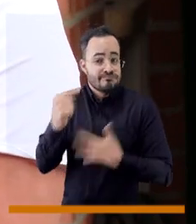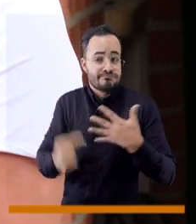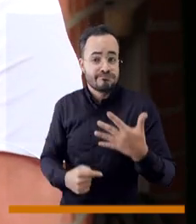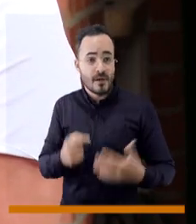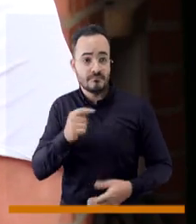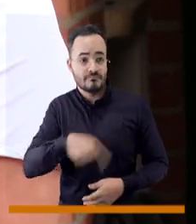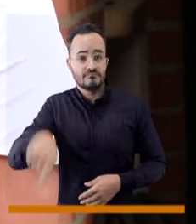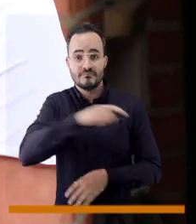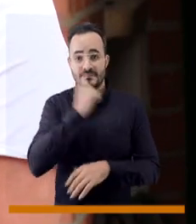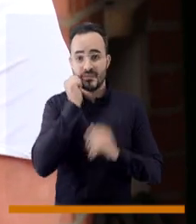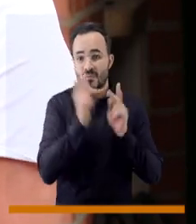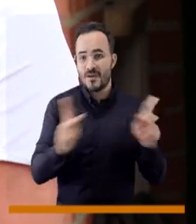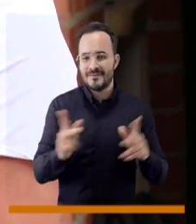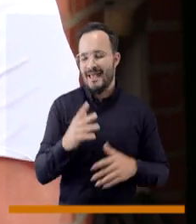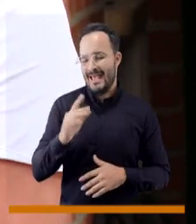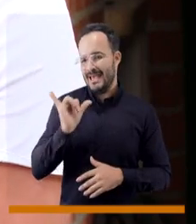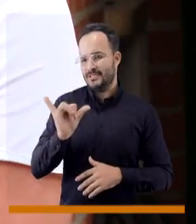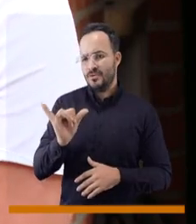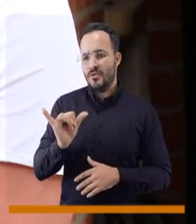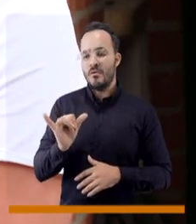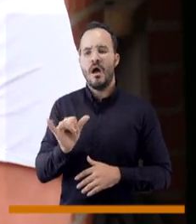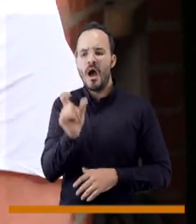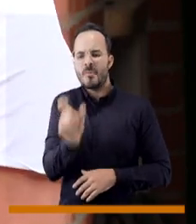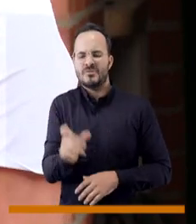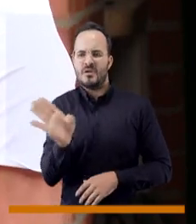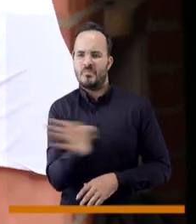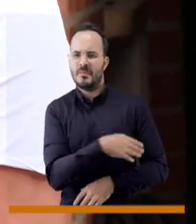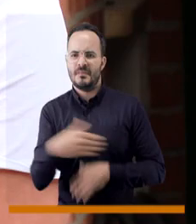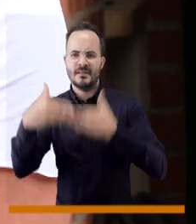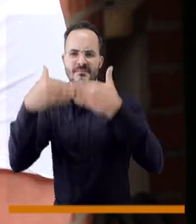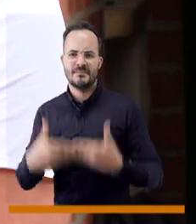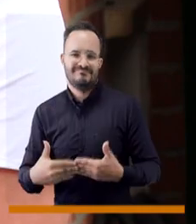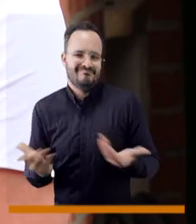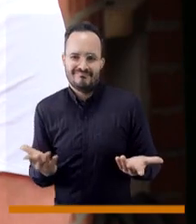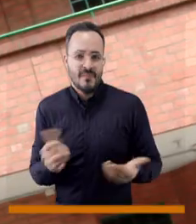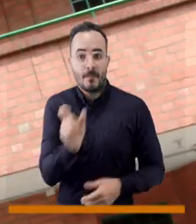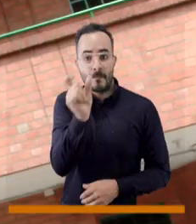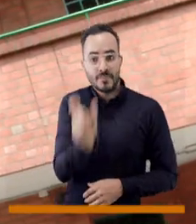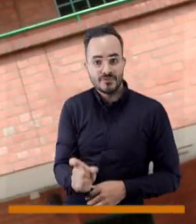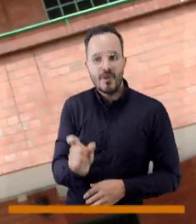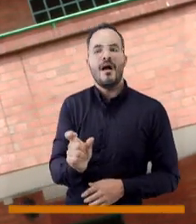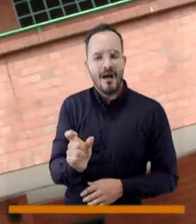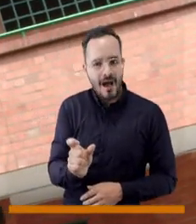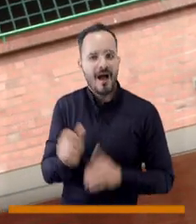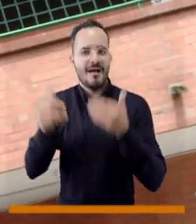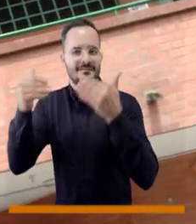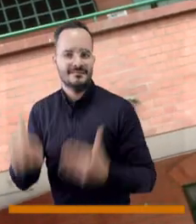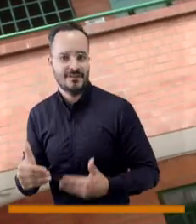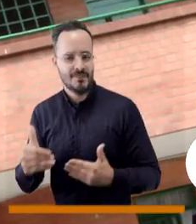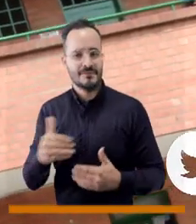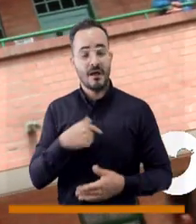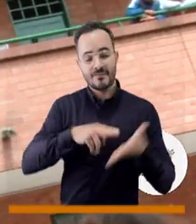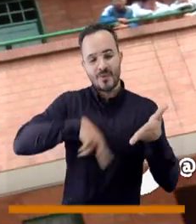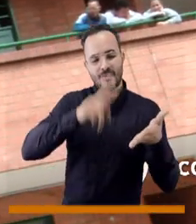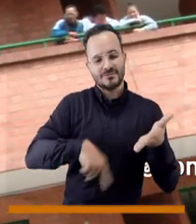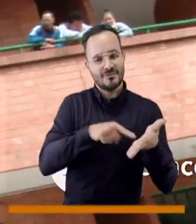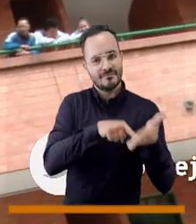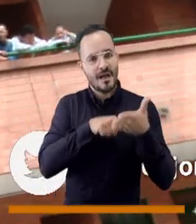palabra persona como seres humanos y después la condición. Entonces es importante ratificarlo porque la Convención de la ONU nos invita a